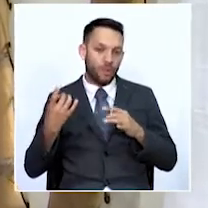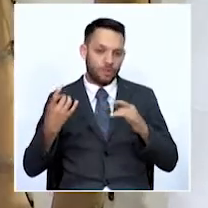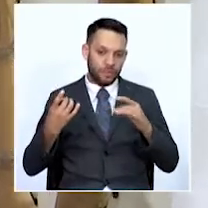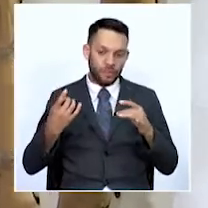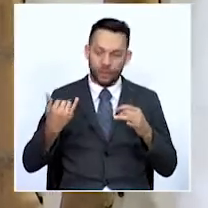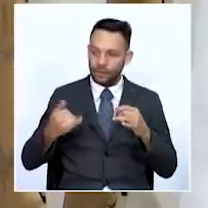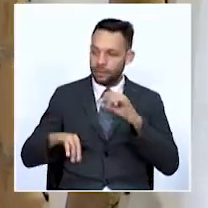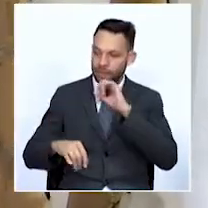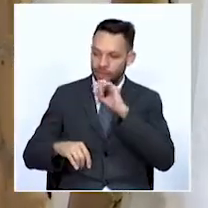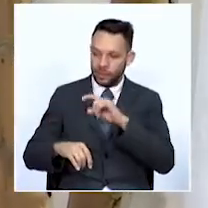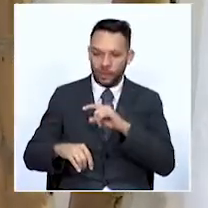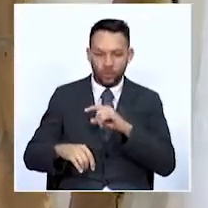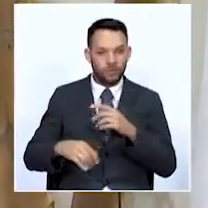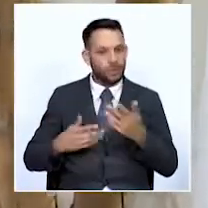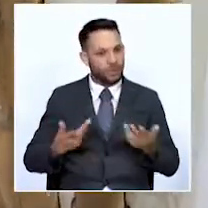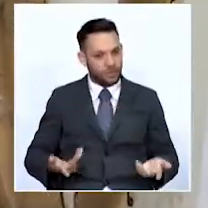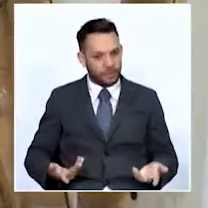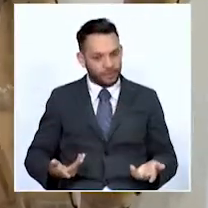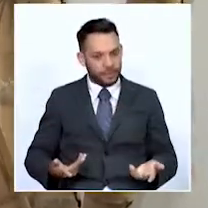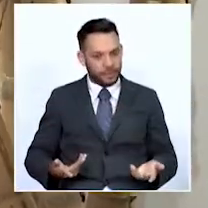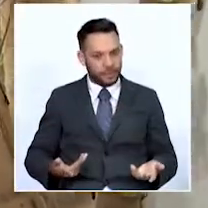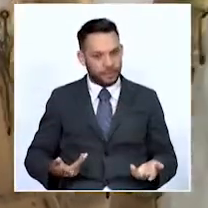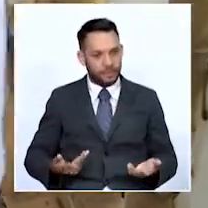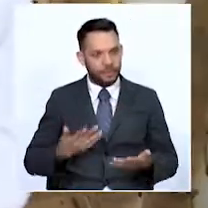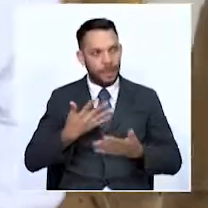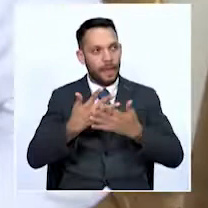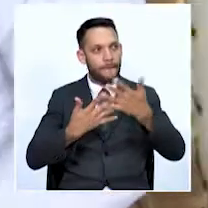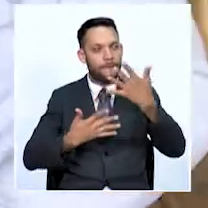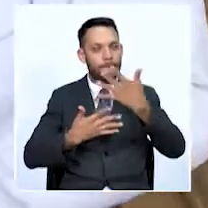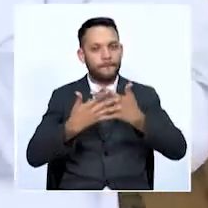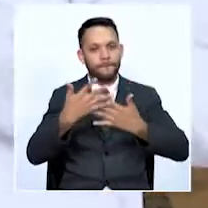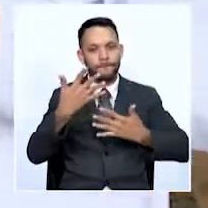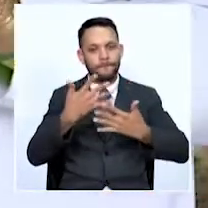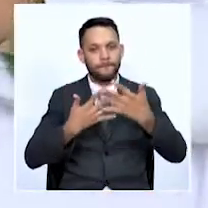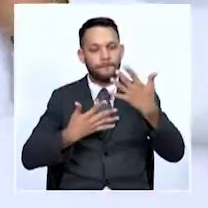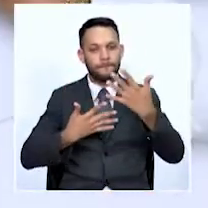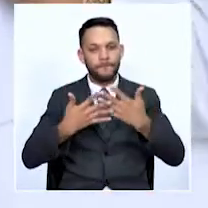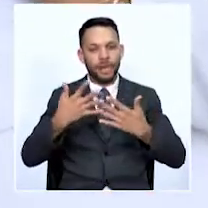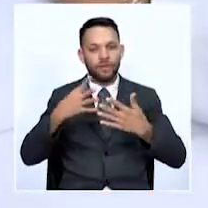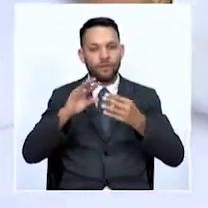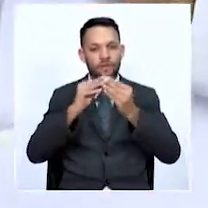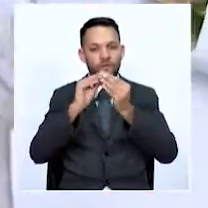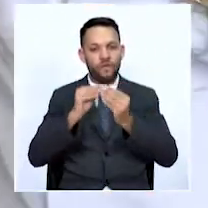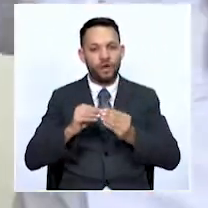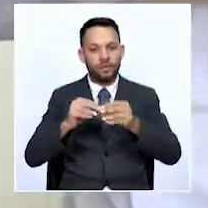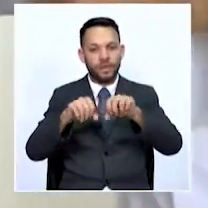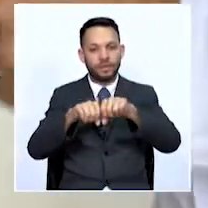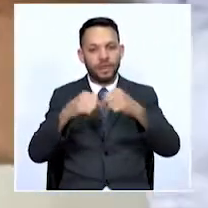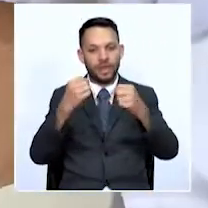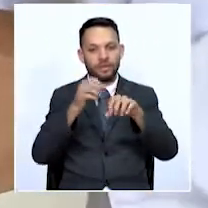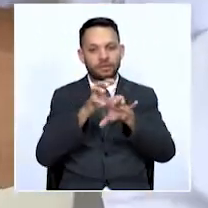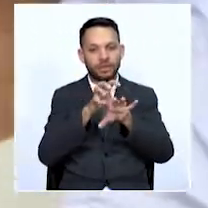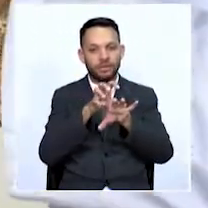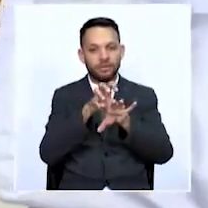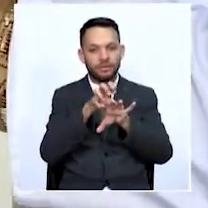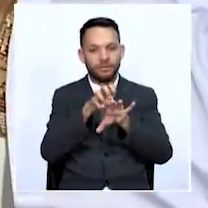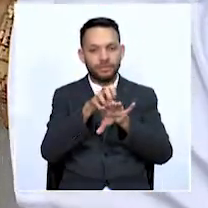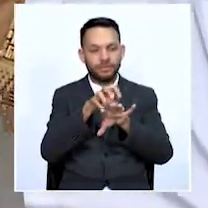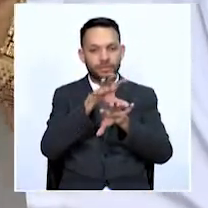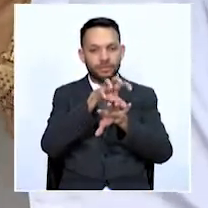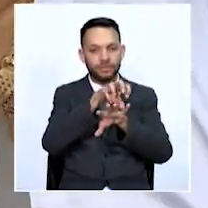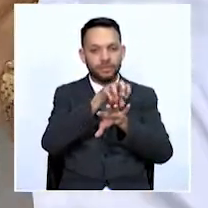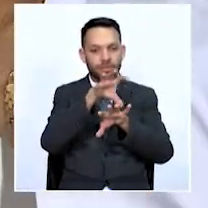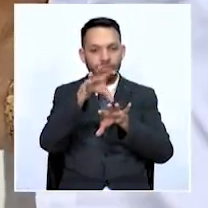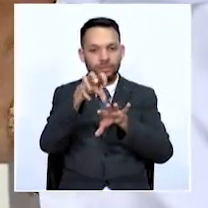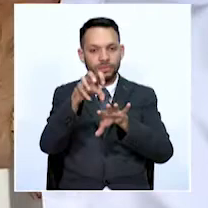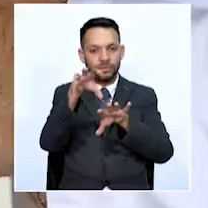tema? Que sus manitos empiezan a deformarse. Ay, ¿por qué se empiezan a deformar?